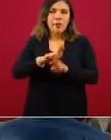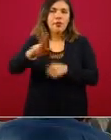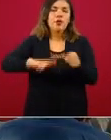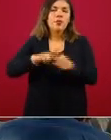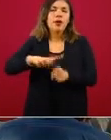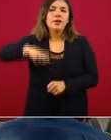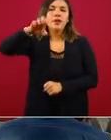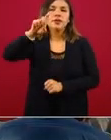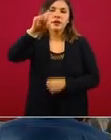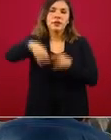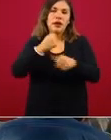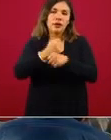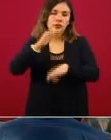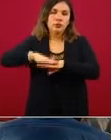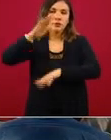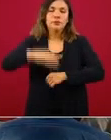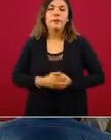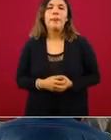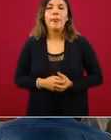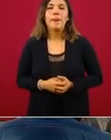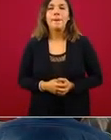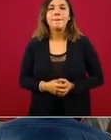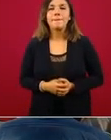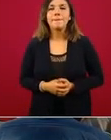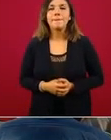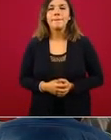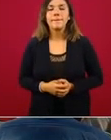30 años. Veamos la siguiente diapositiva,